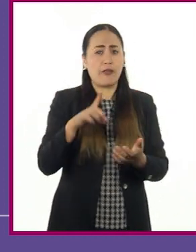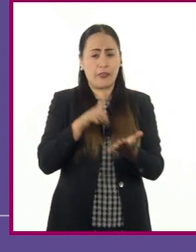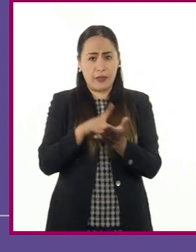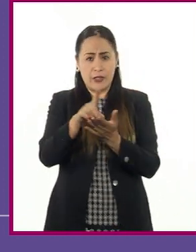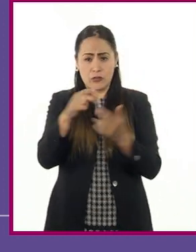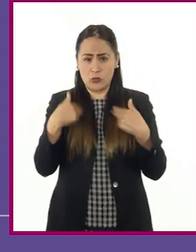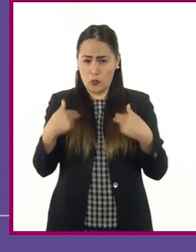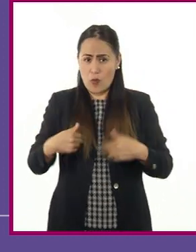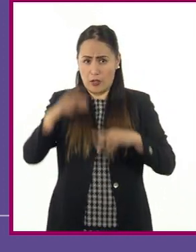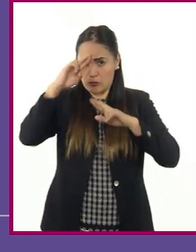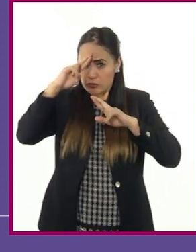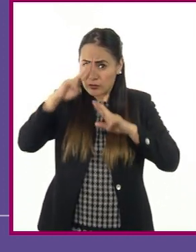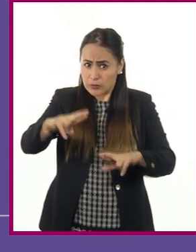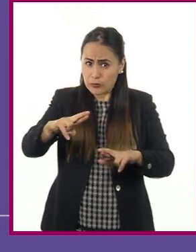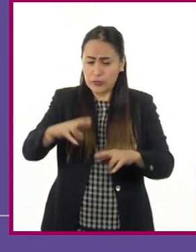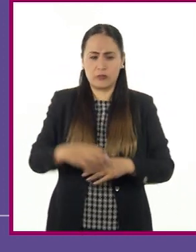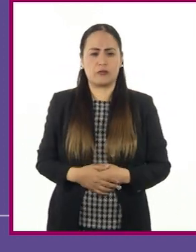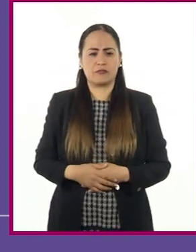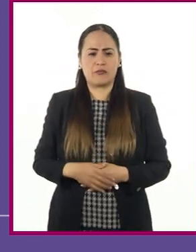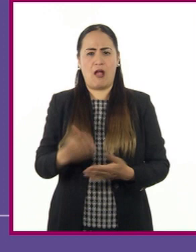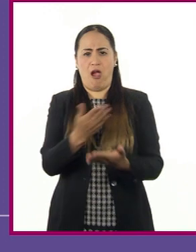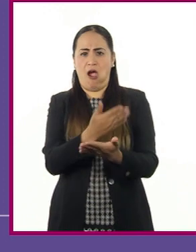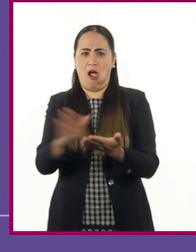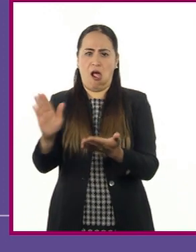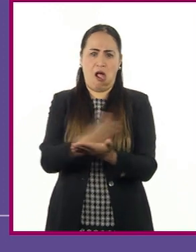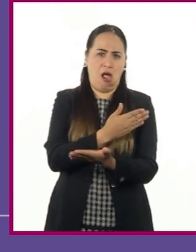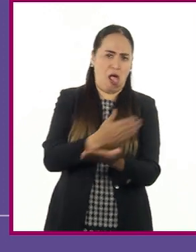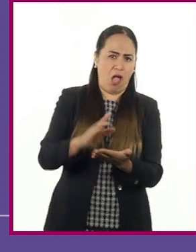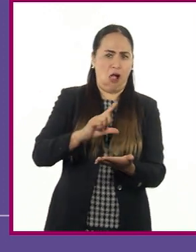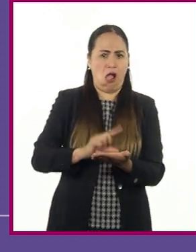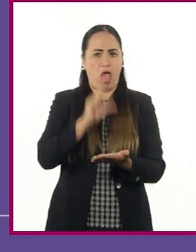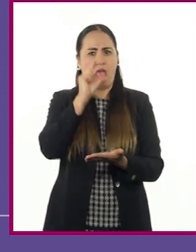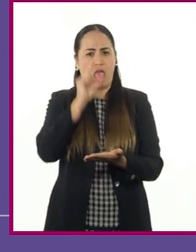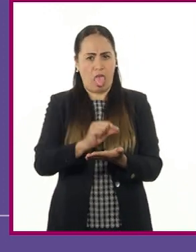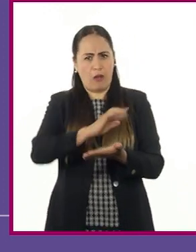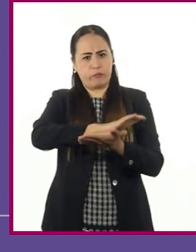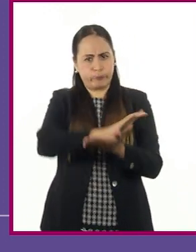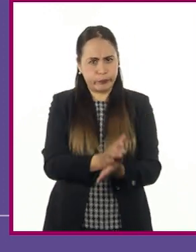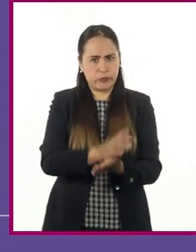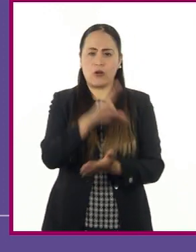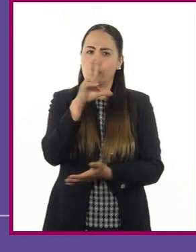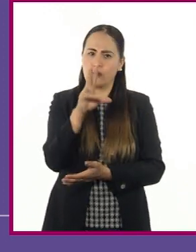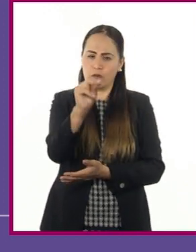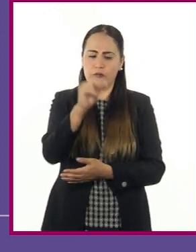humanos. Actuar sin distinción, exclusión o discriminación.